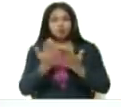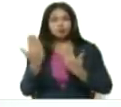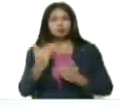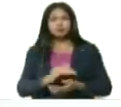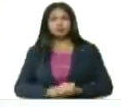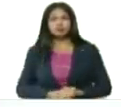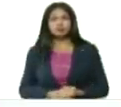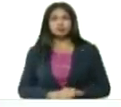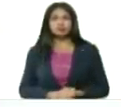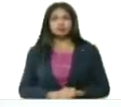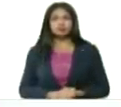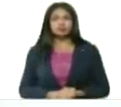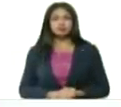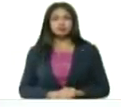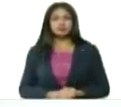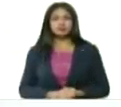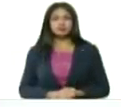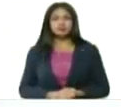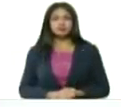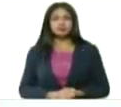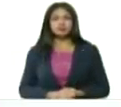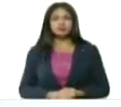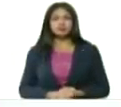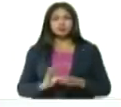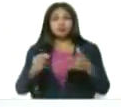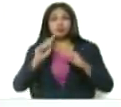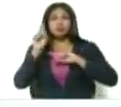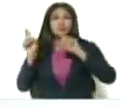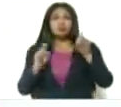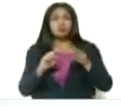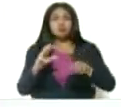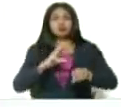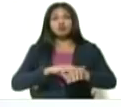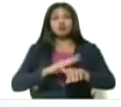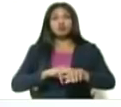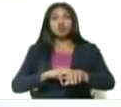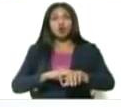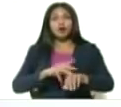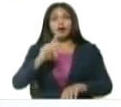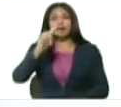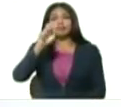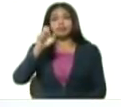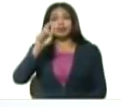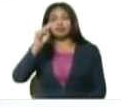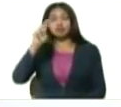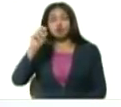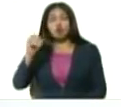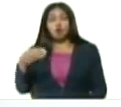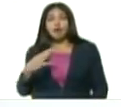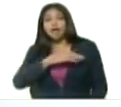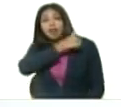Aquí está. Cuando le preguntaron al doctor Tedros